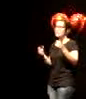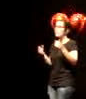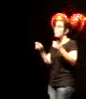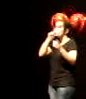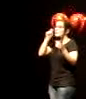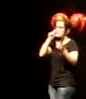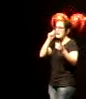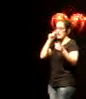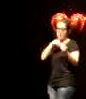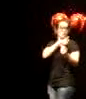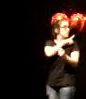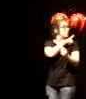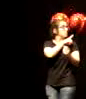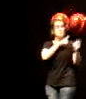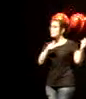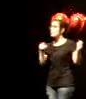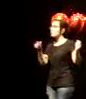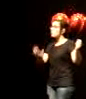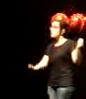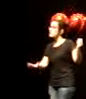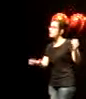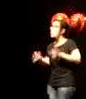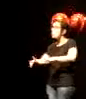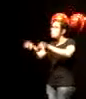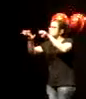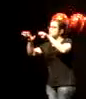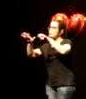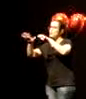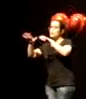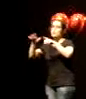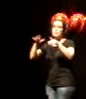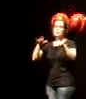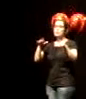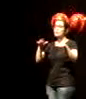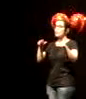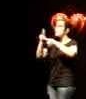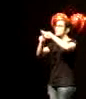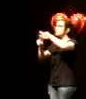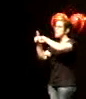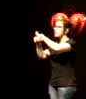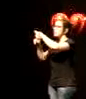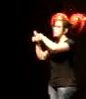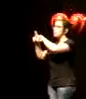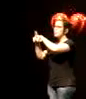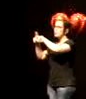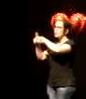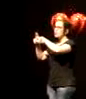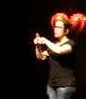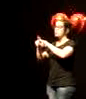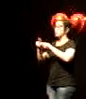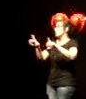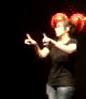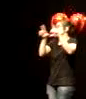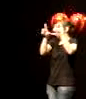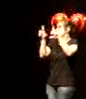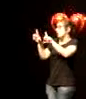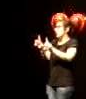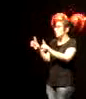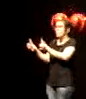Un turista, un monstruo, un mosaico, un azulejo más bien, ¿qué